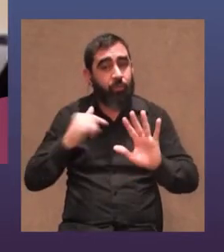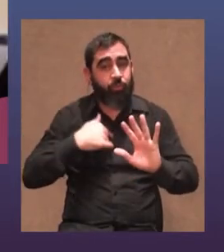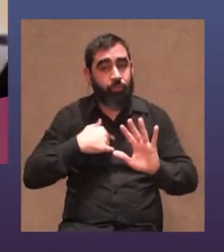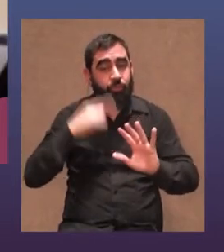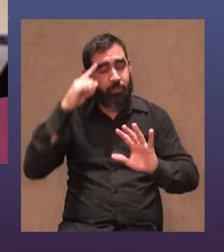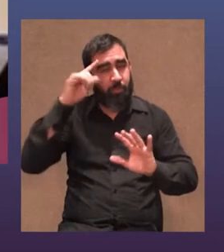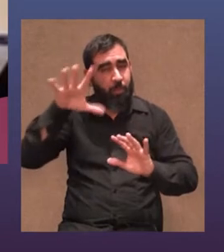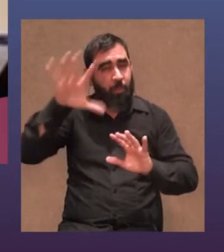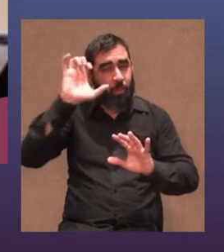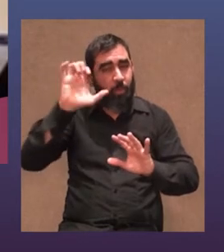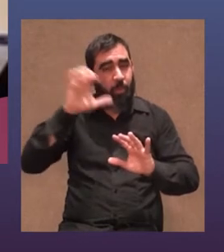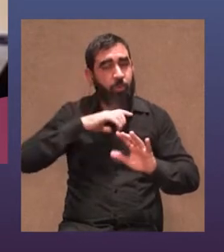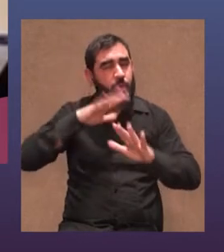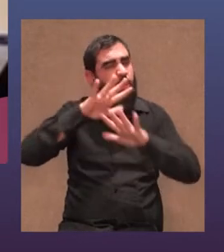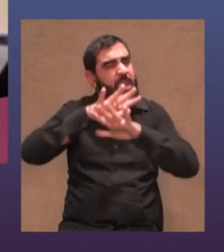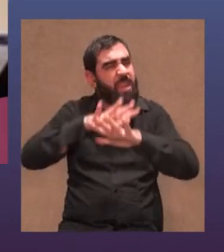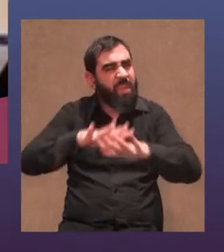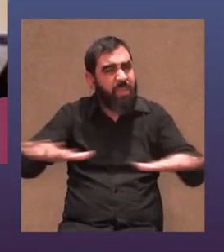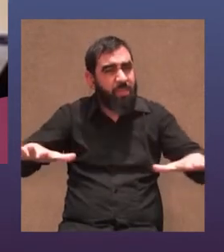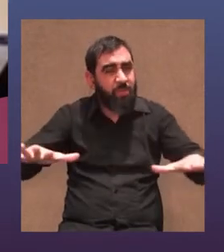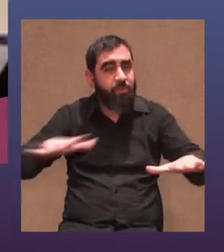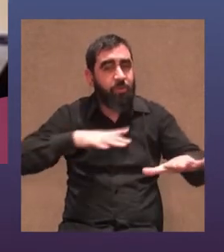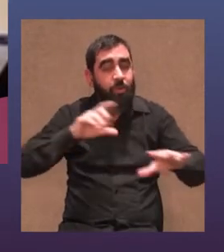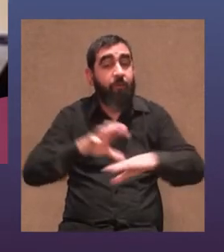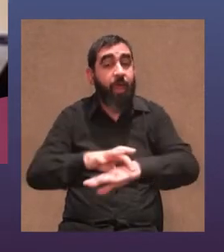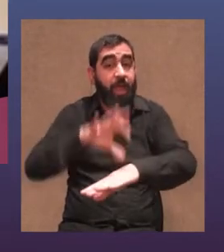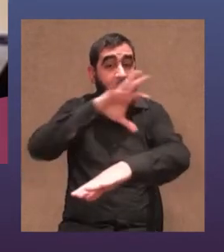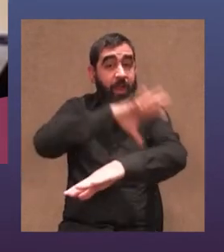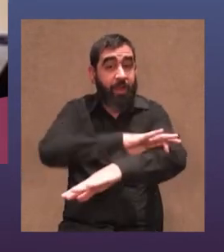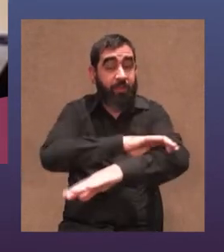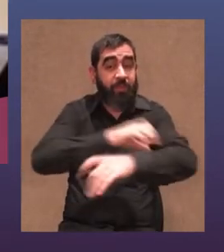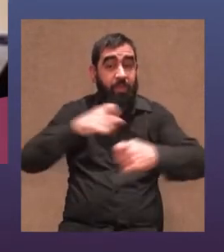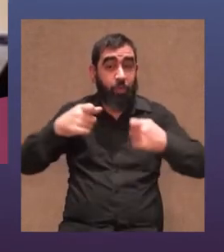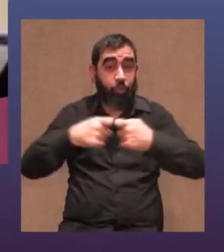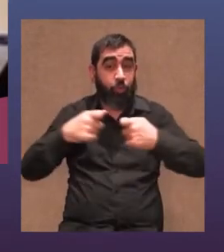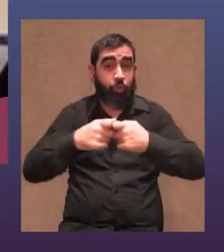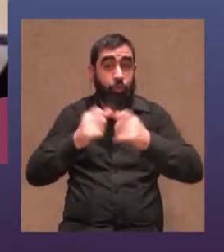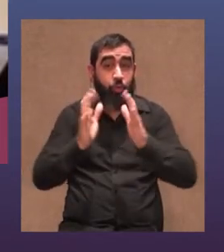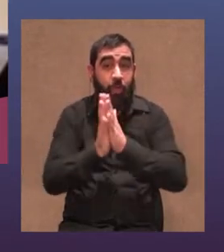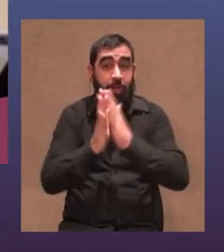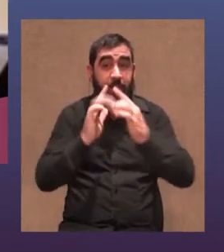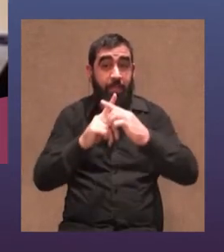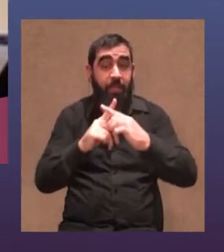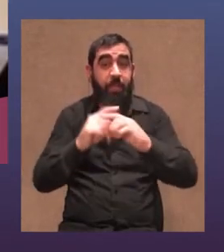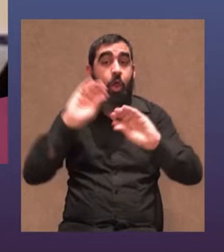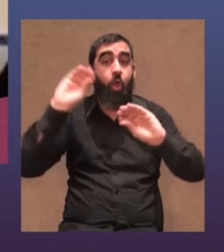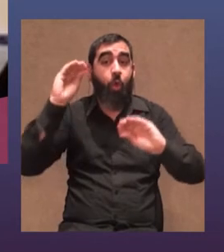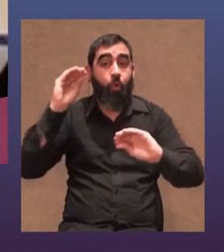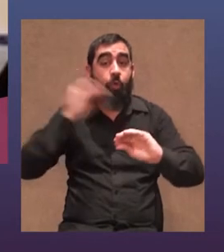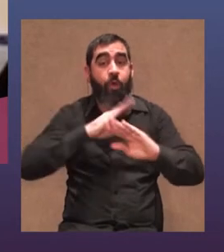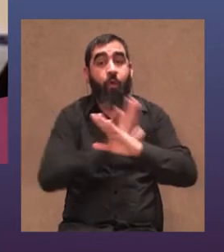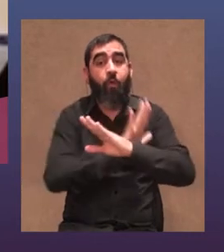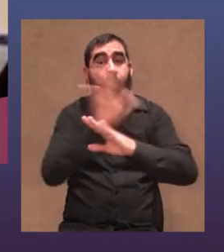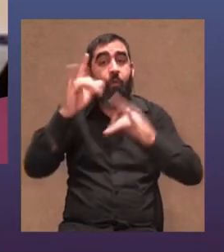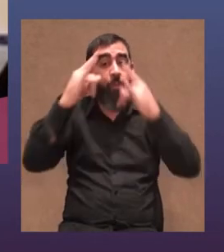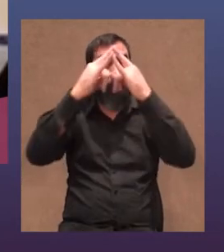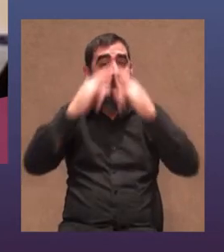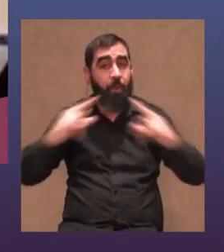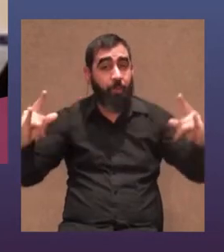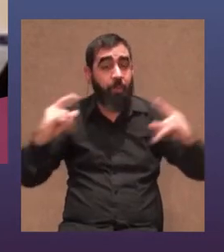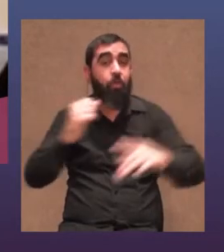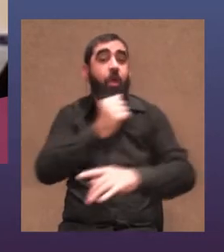me acuerdo ser muy, muy, muy chiquito, iba al Jardín de Infantes a la Asociación Cristiana de Joven, y nos fuimos una vez al campamento